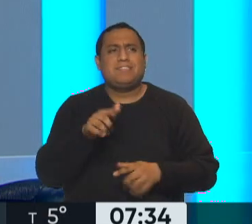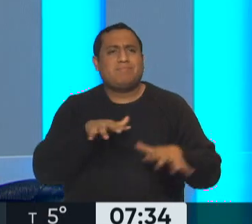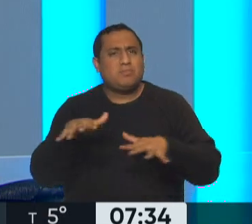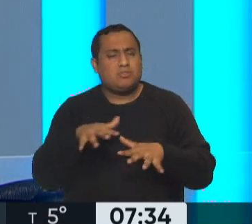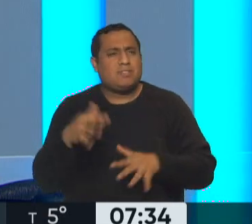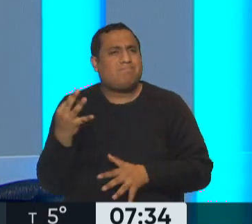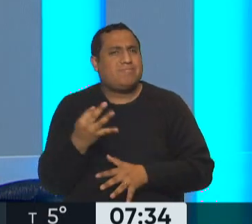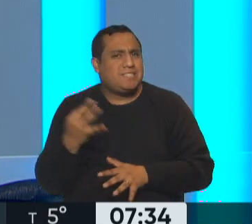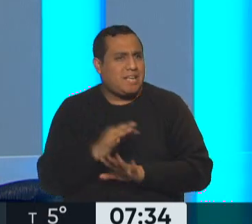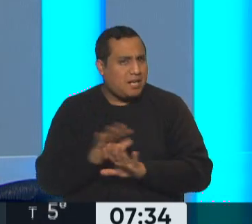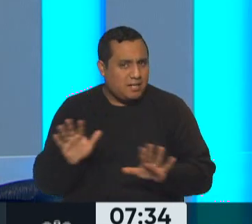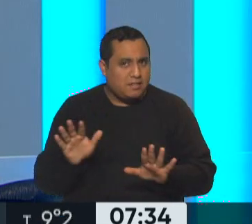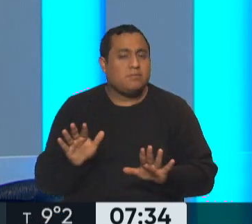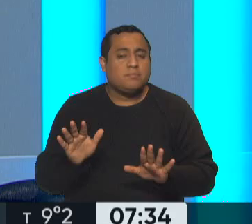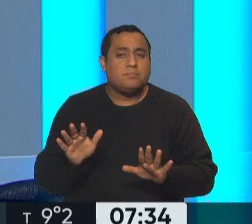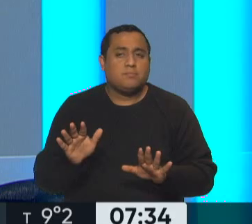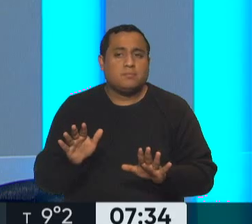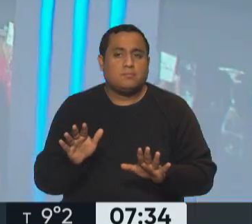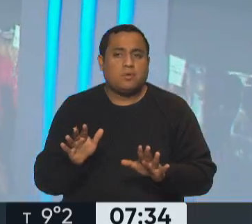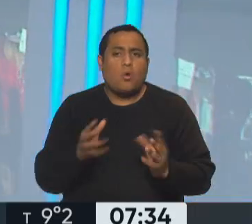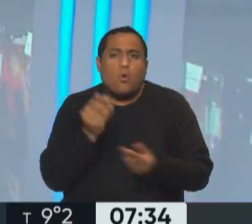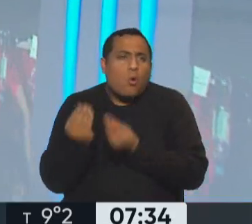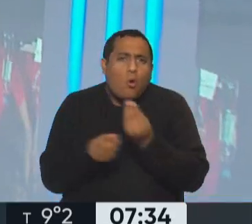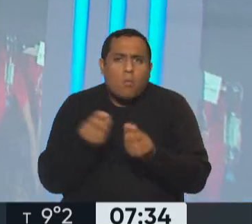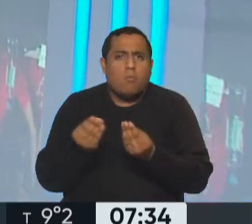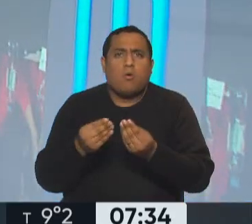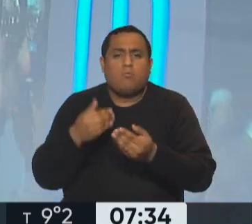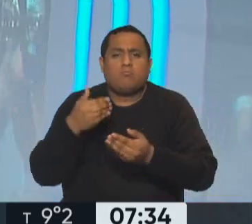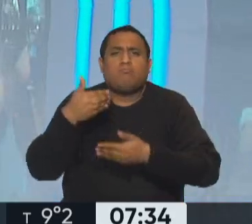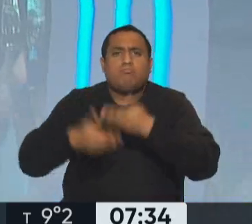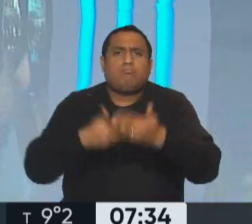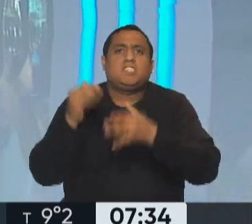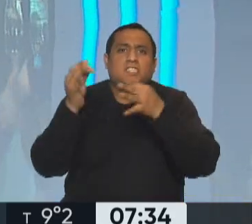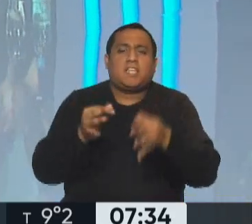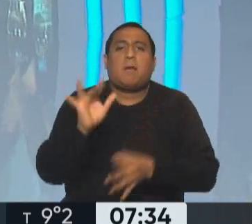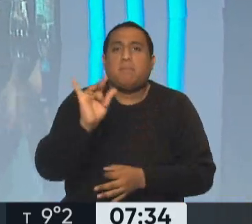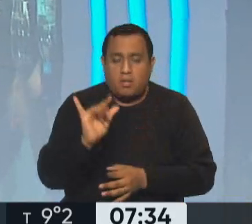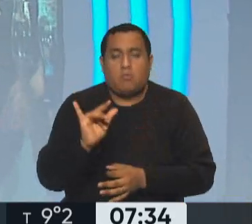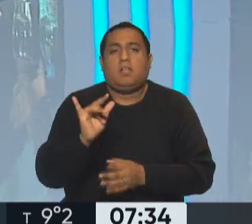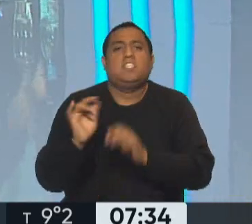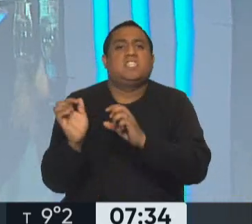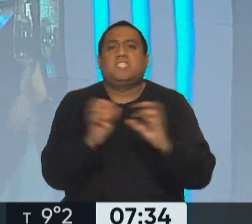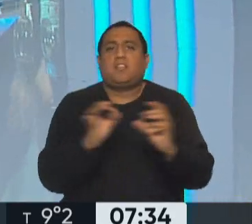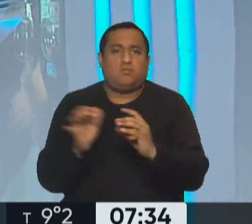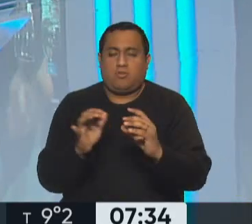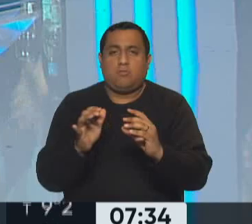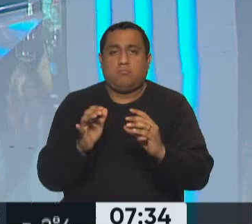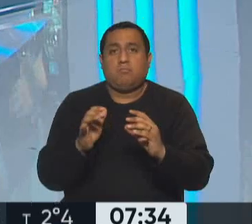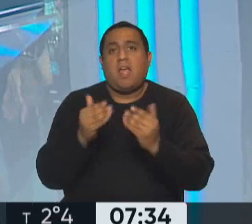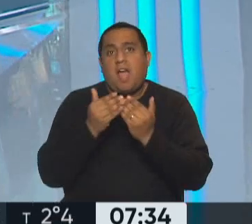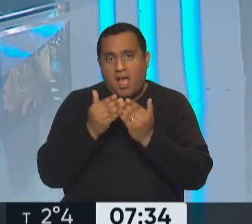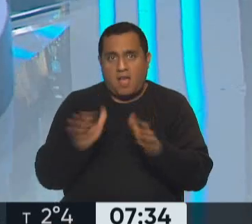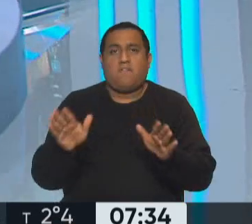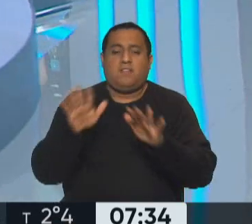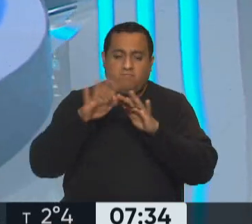particular muy especial respecto a de qué manera se puede llegar al día miércoles para llevar adelante una sesión abrir el recinto esa